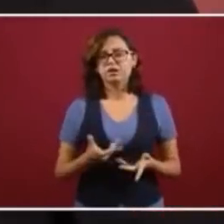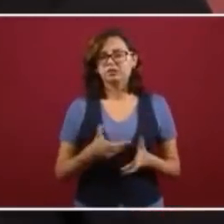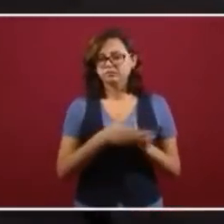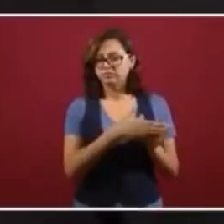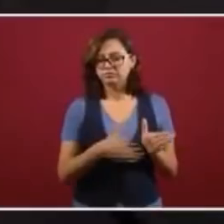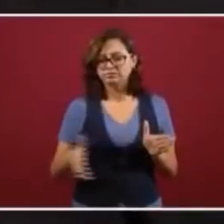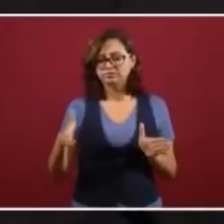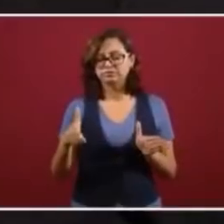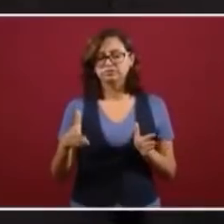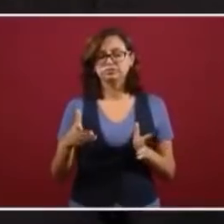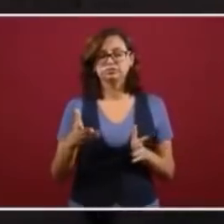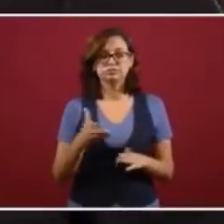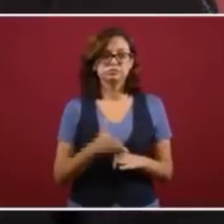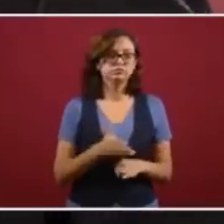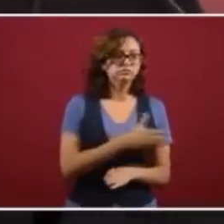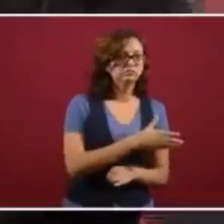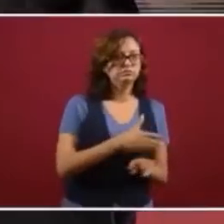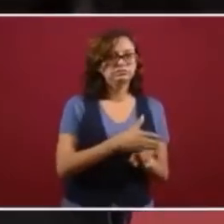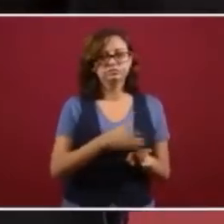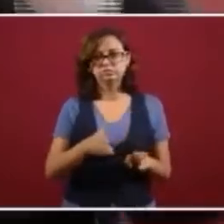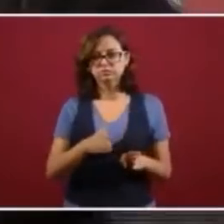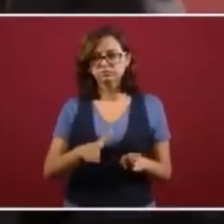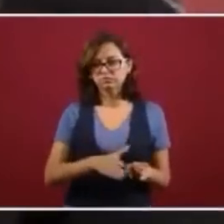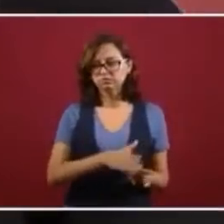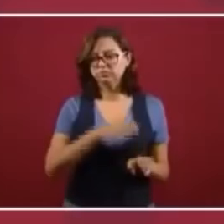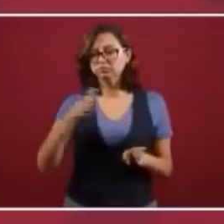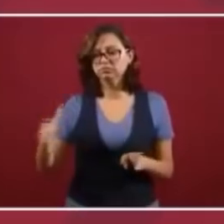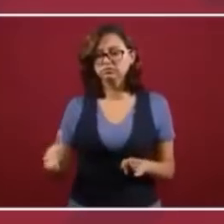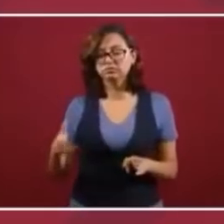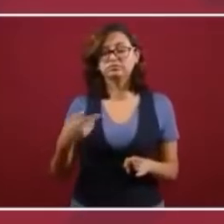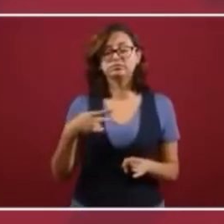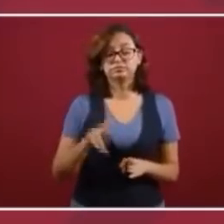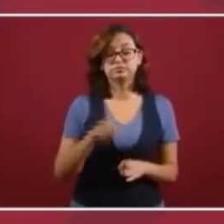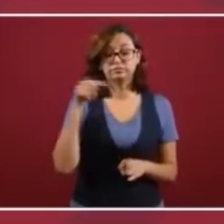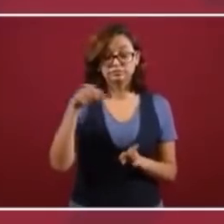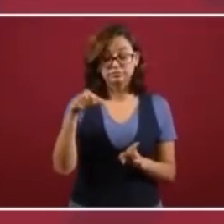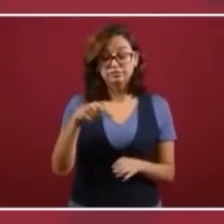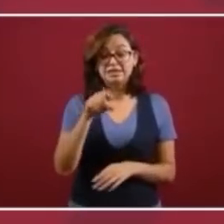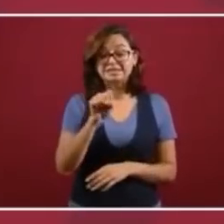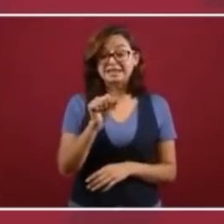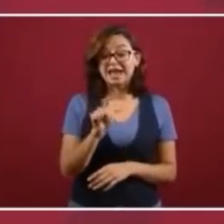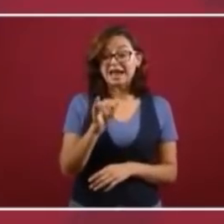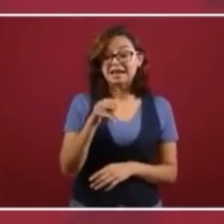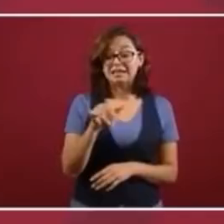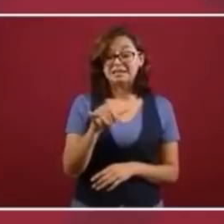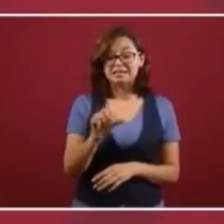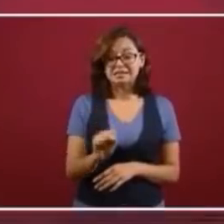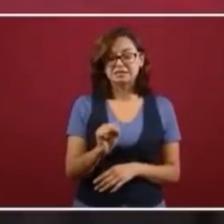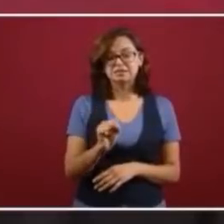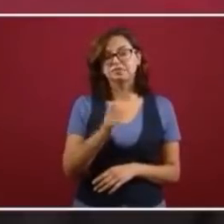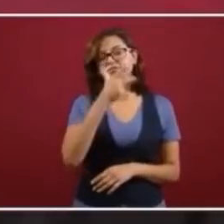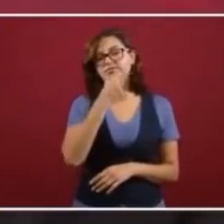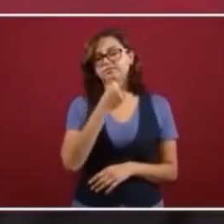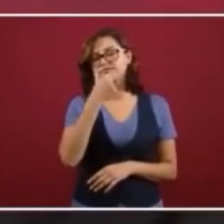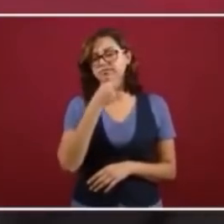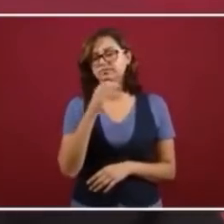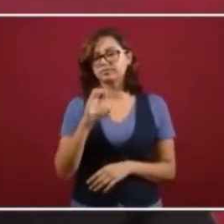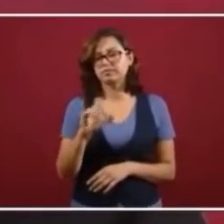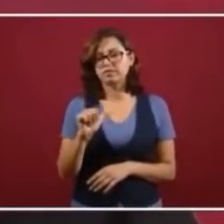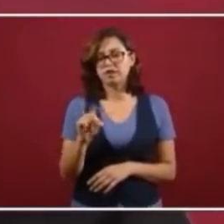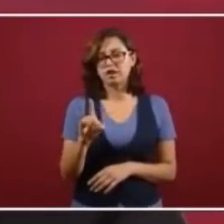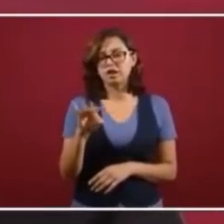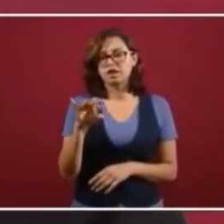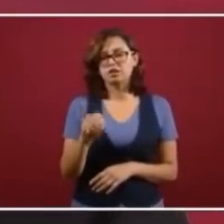antes, durante o después, pero en el sexenio de Salinas, el señor Claudio X González era